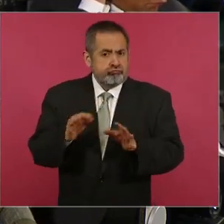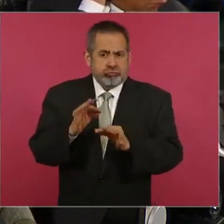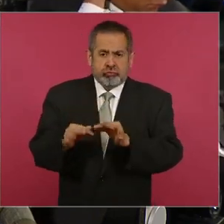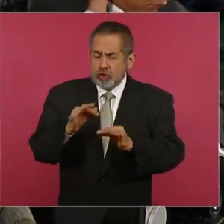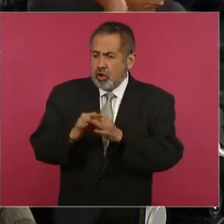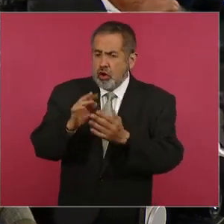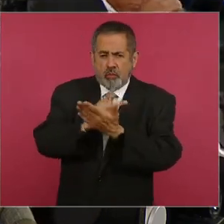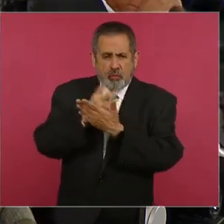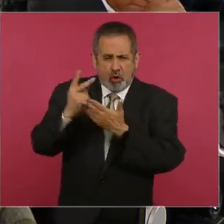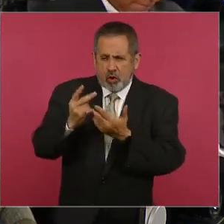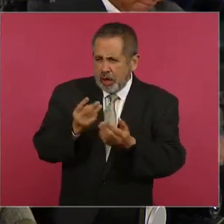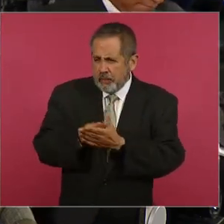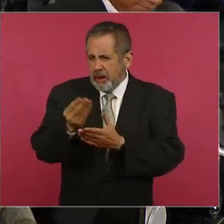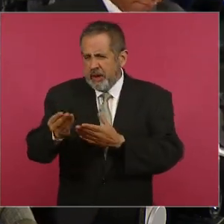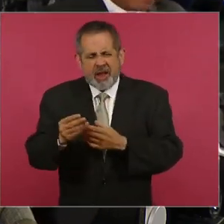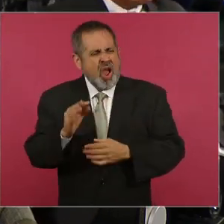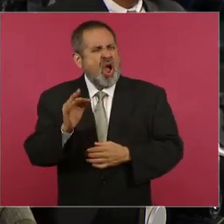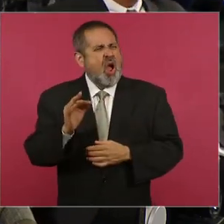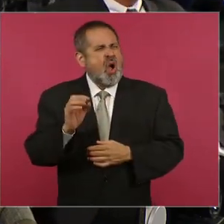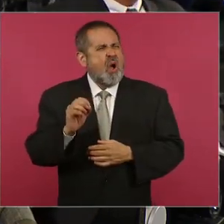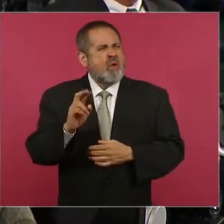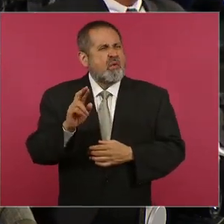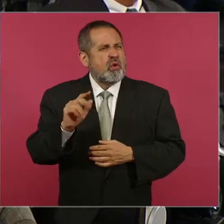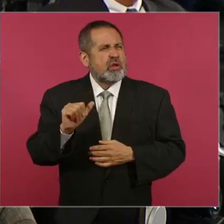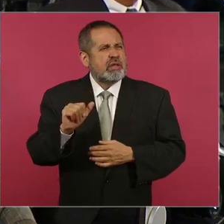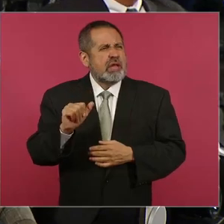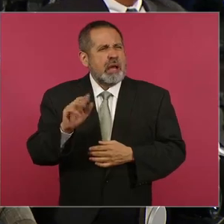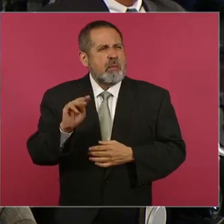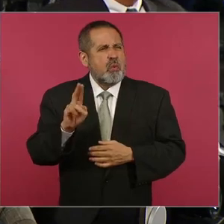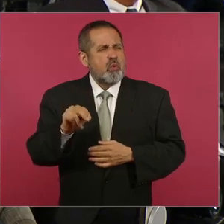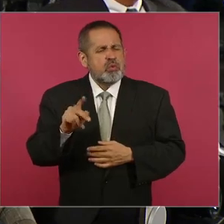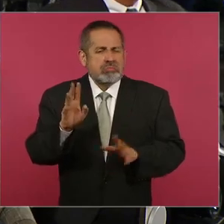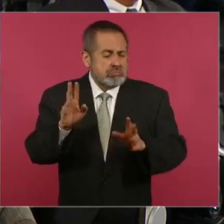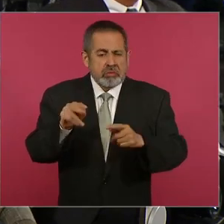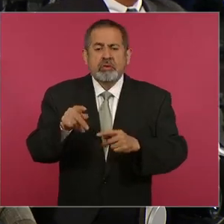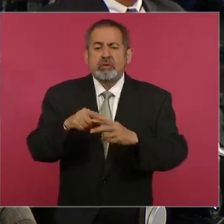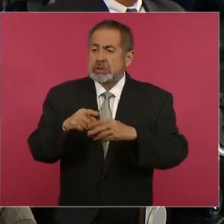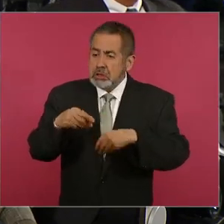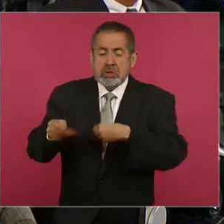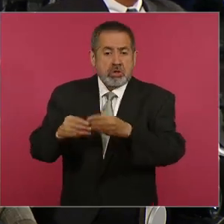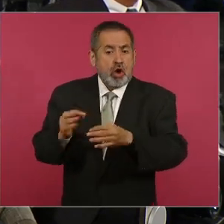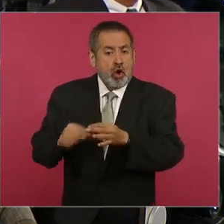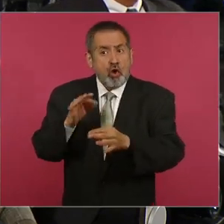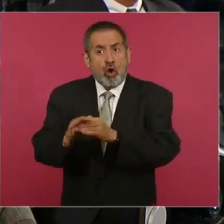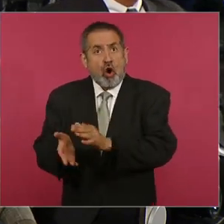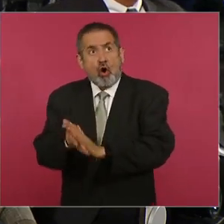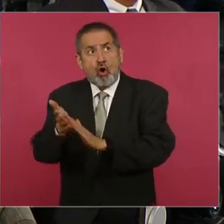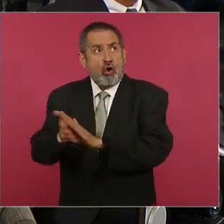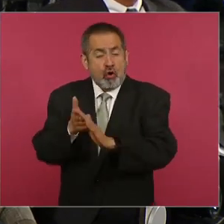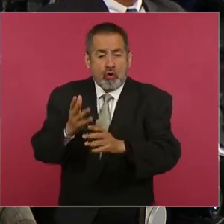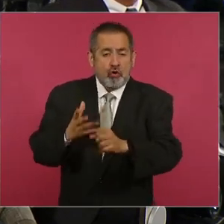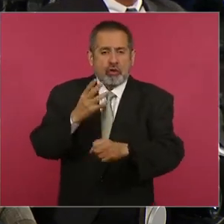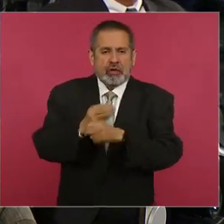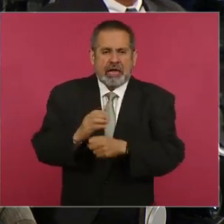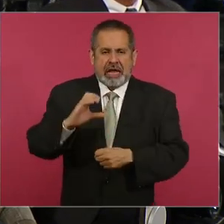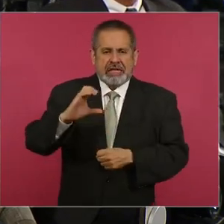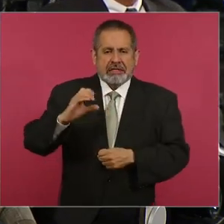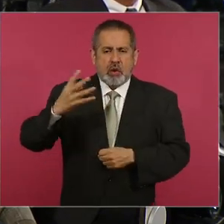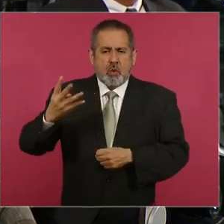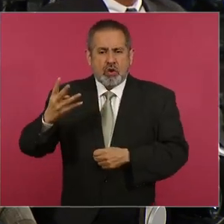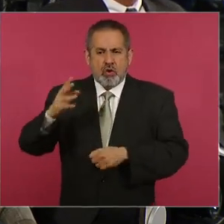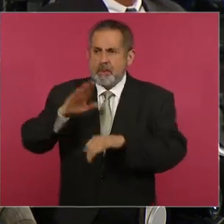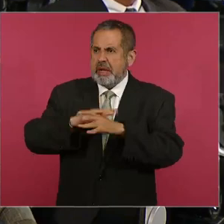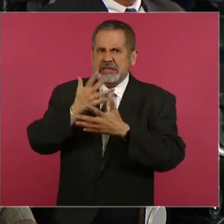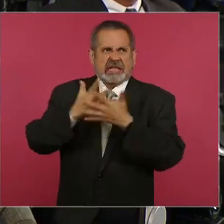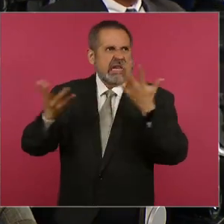de un programa que es Fortaseg o Fortamun, cualquiera de los dos, y logró construir el C4 más grande del